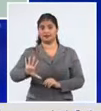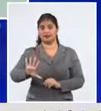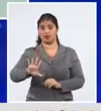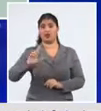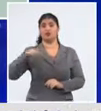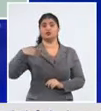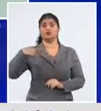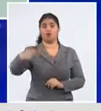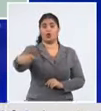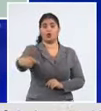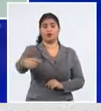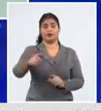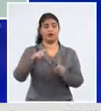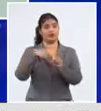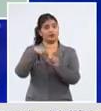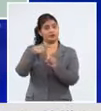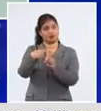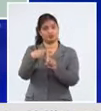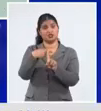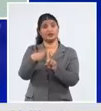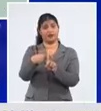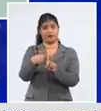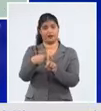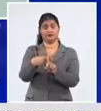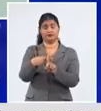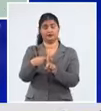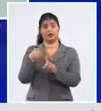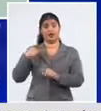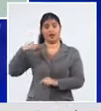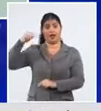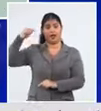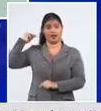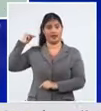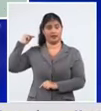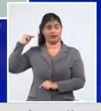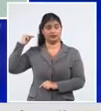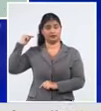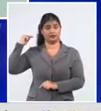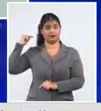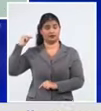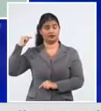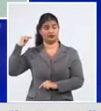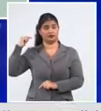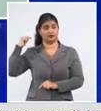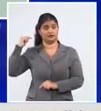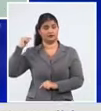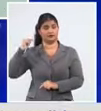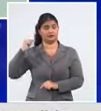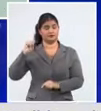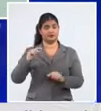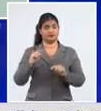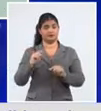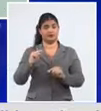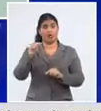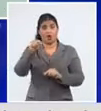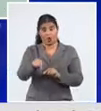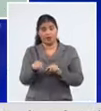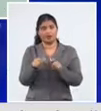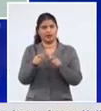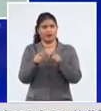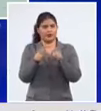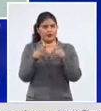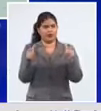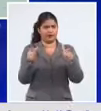incluso superior al promedio que teníamos ayer en los últimos 15 días hasta ayer, de 1.604.